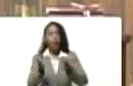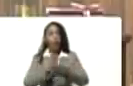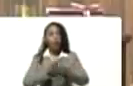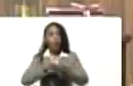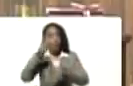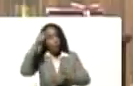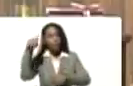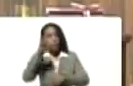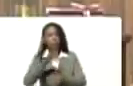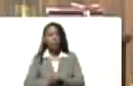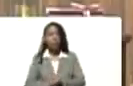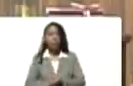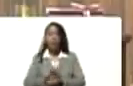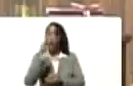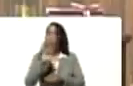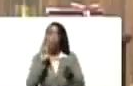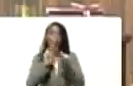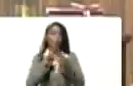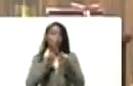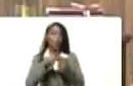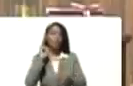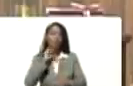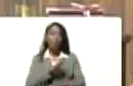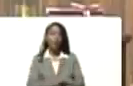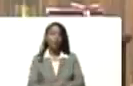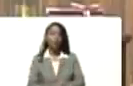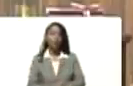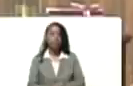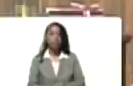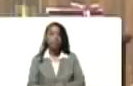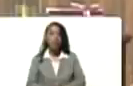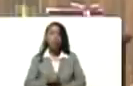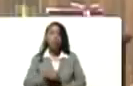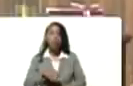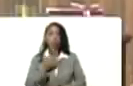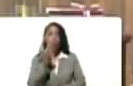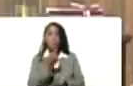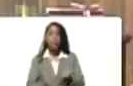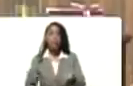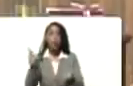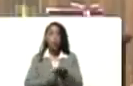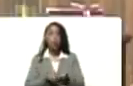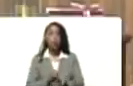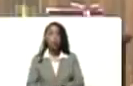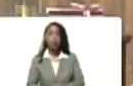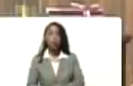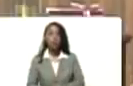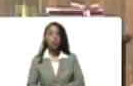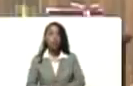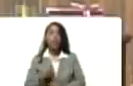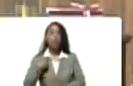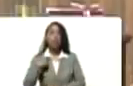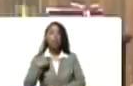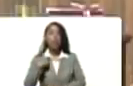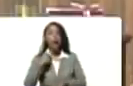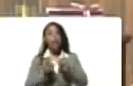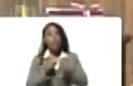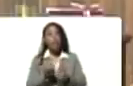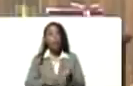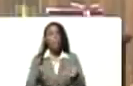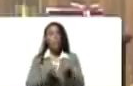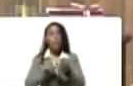pueblo que no conoce su historia puede repetir la tiende a repetirla el